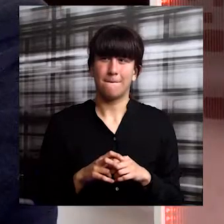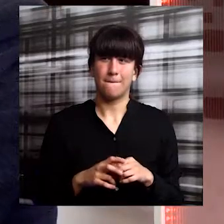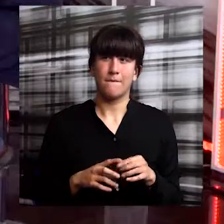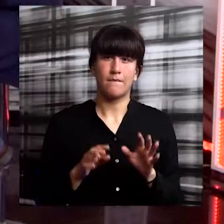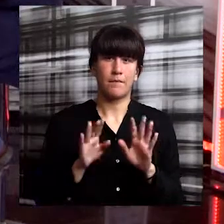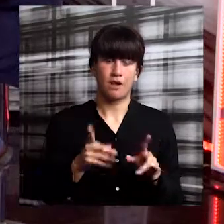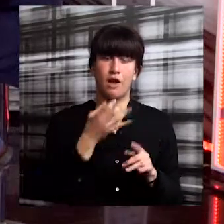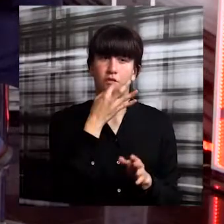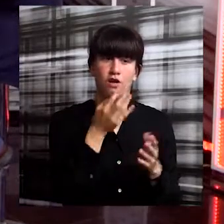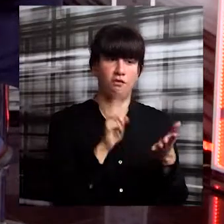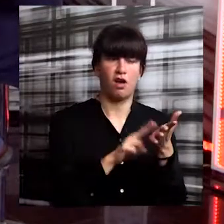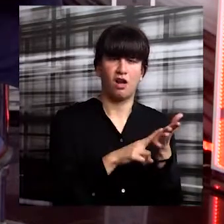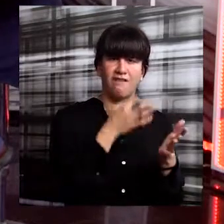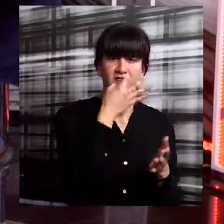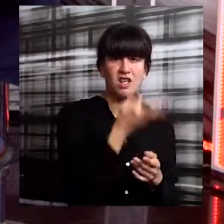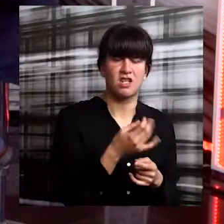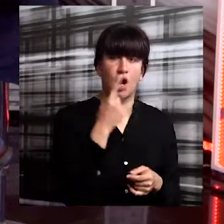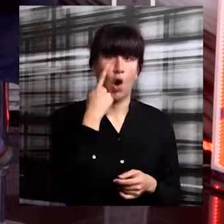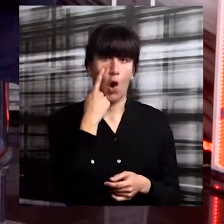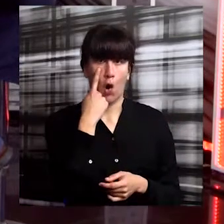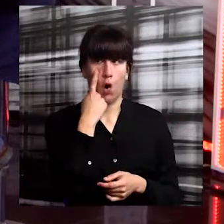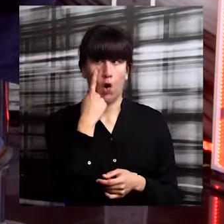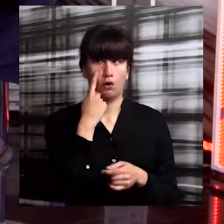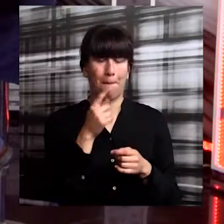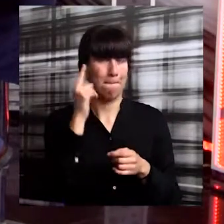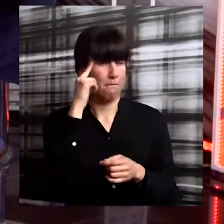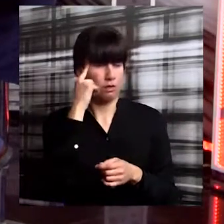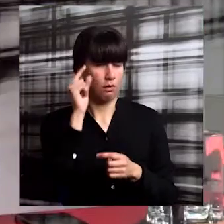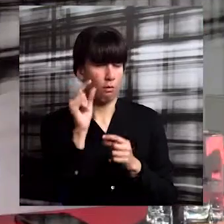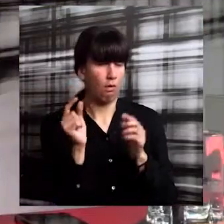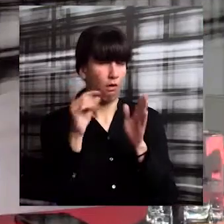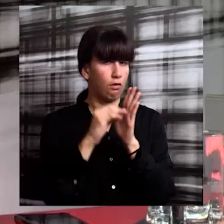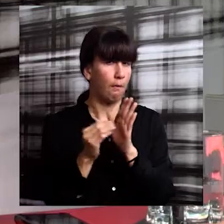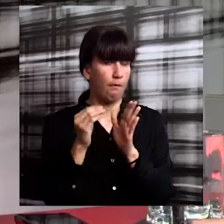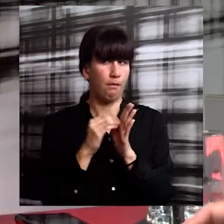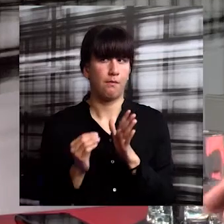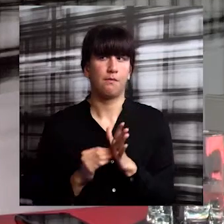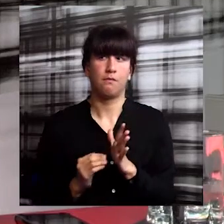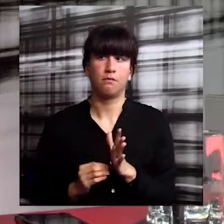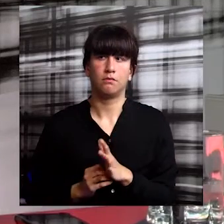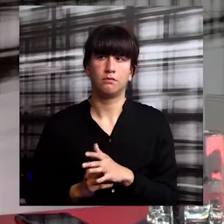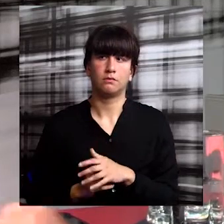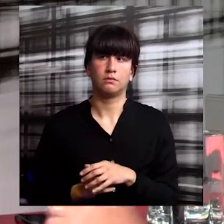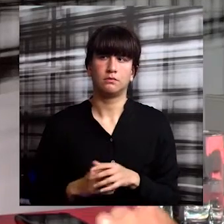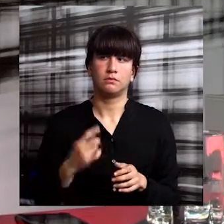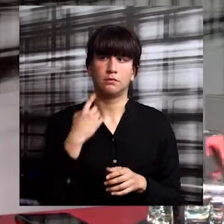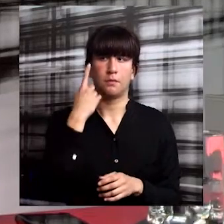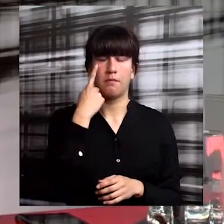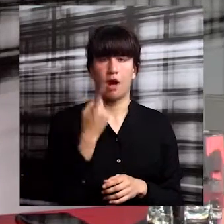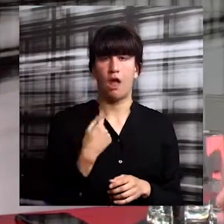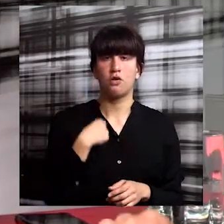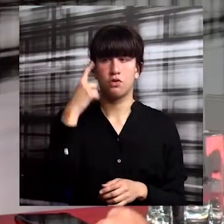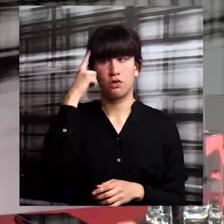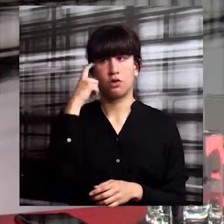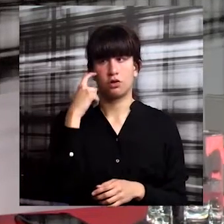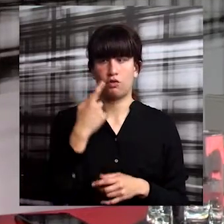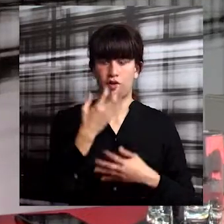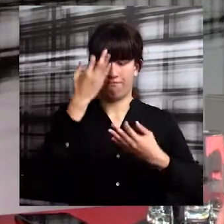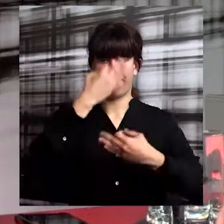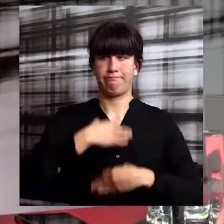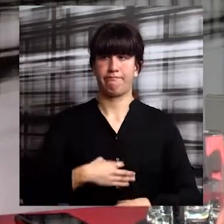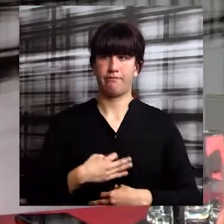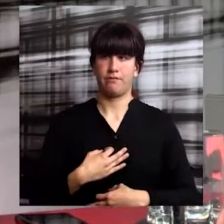poquito más, porque no es de un día para otro la solución. Mira, yo creo que la actitud del presidente de EPB ha sido una actitud